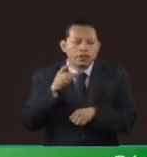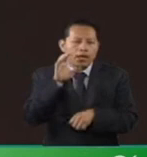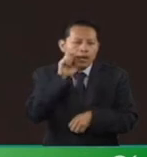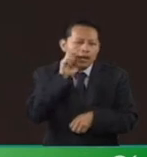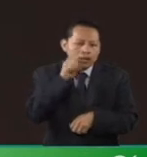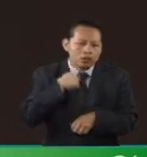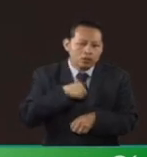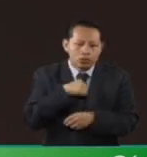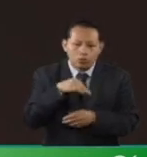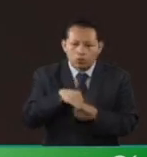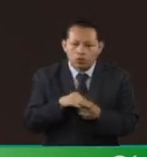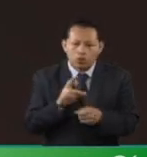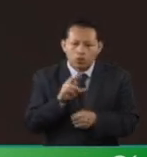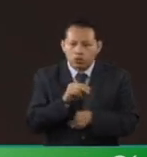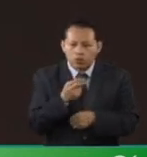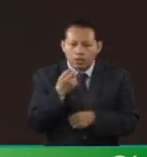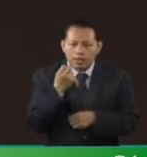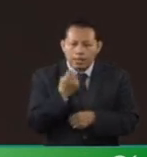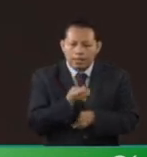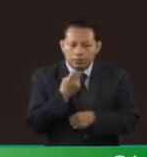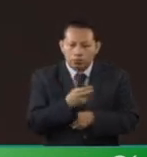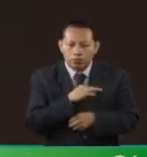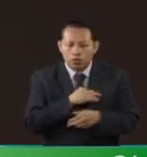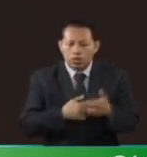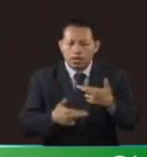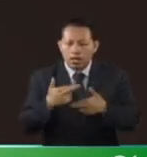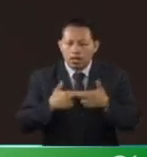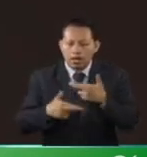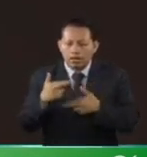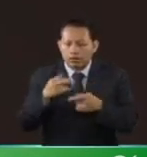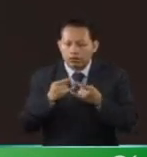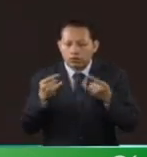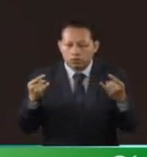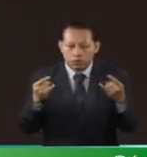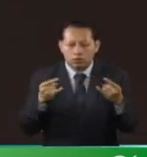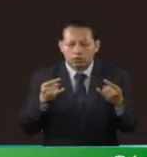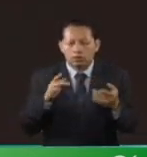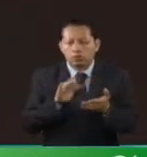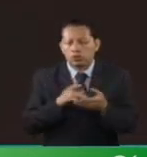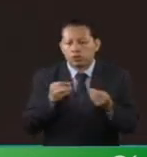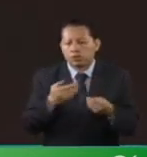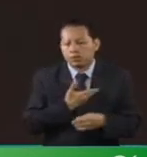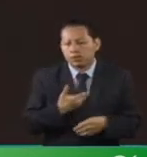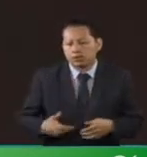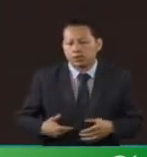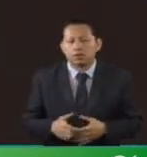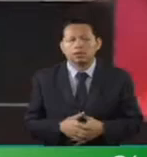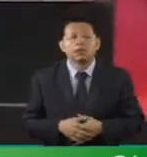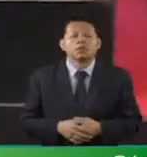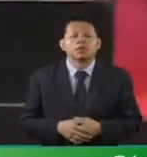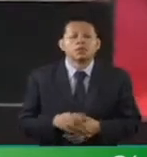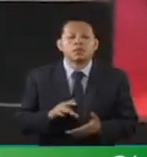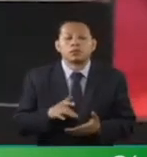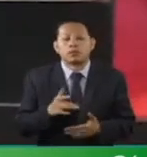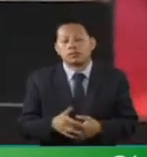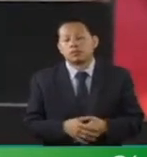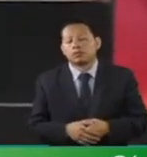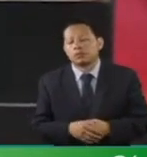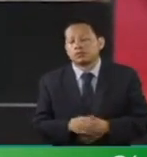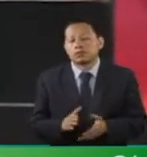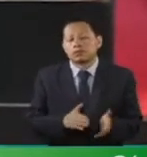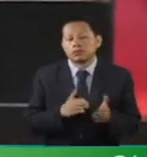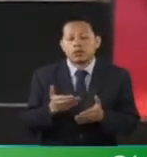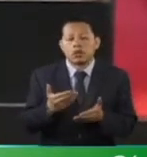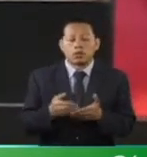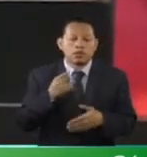votaremos en contra de este retroceso histórico Muchas gracias presidente Gracias tiene ahora el uso de